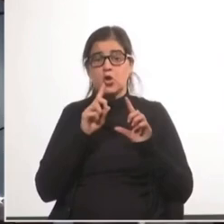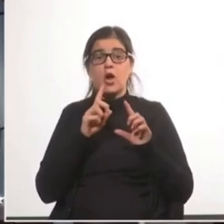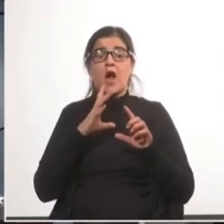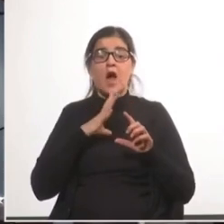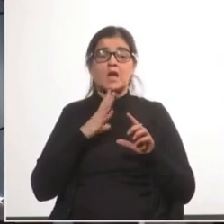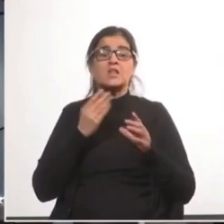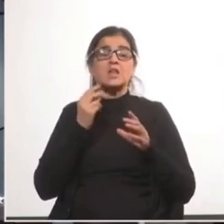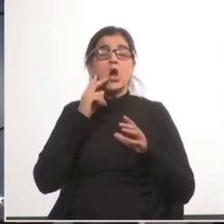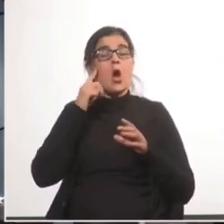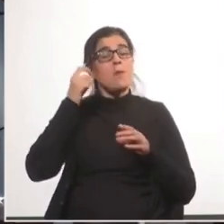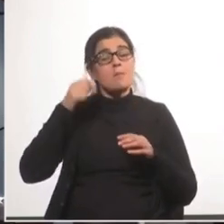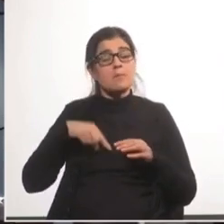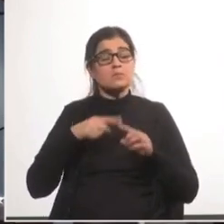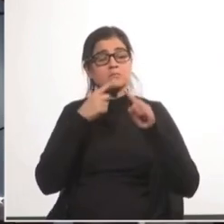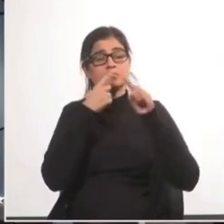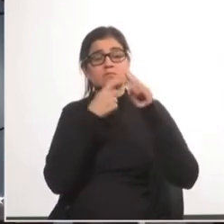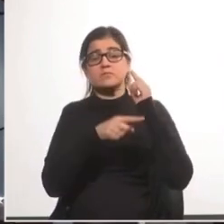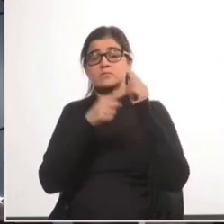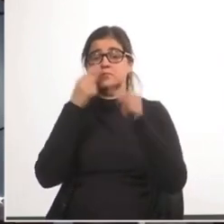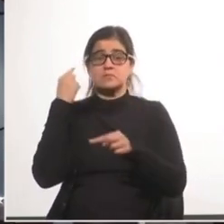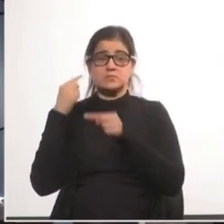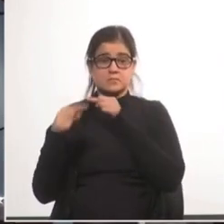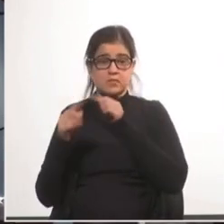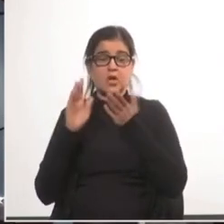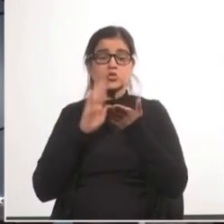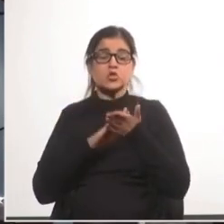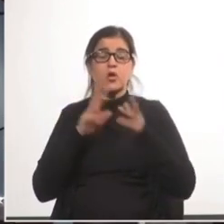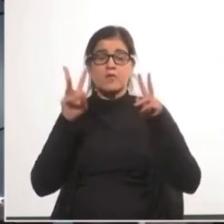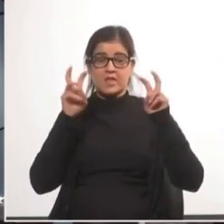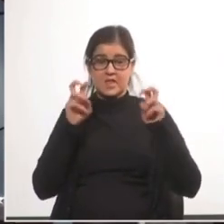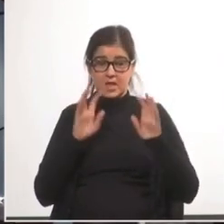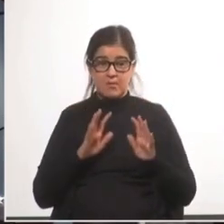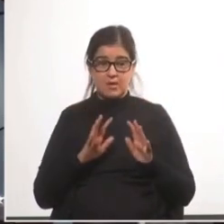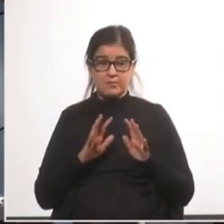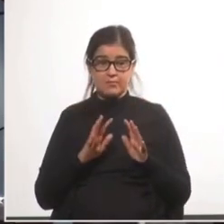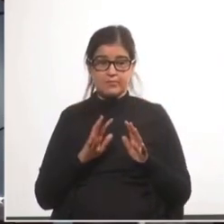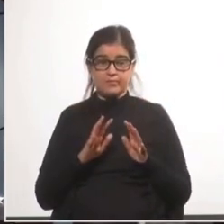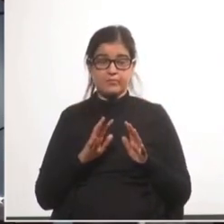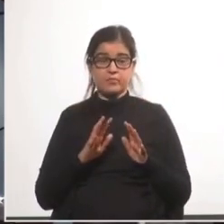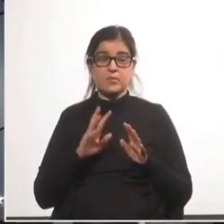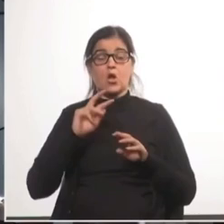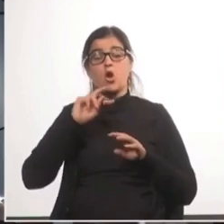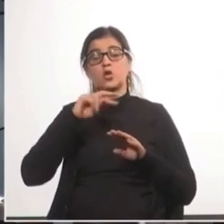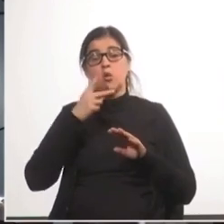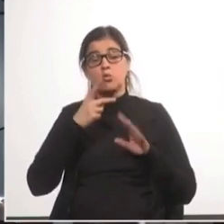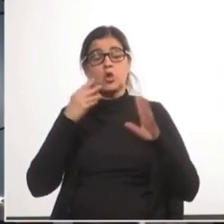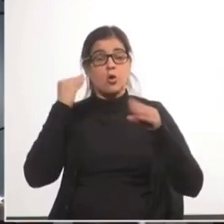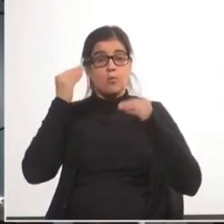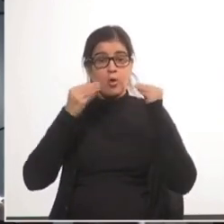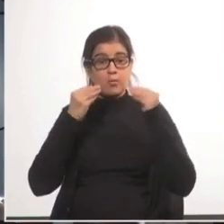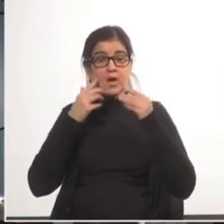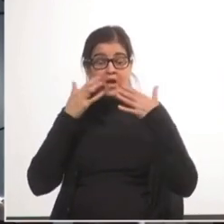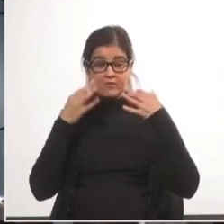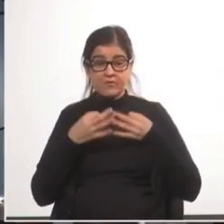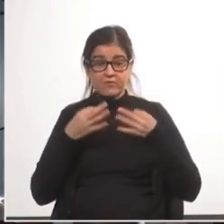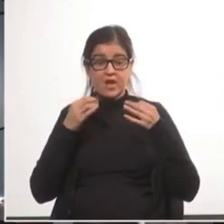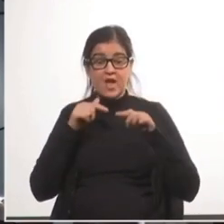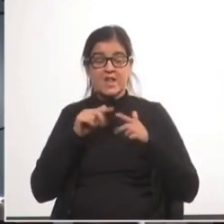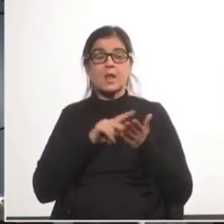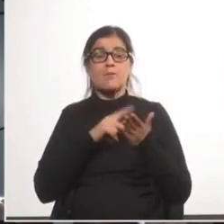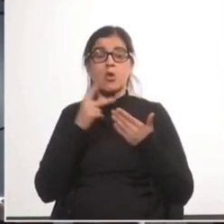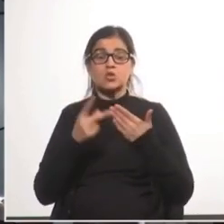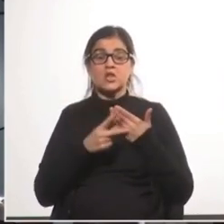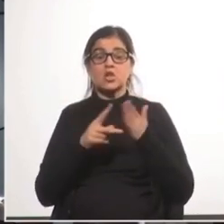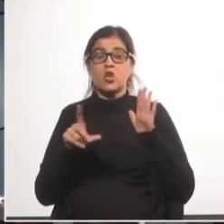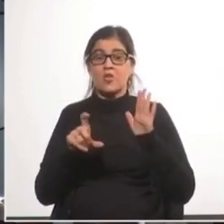tenemos miradas absolutamente diferentes sobre este tema. Y lo segundo que nos preocupa es que efectivamente este proyecto